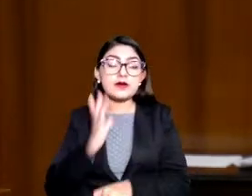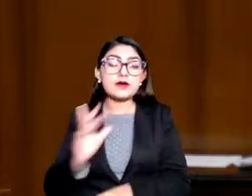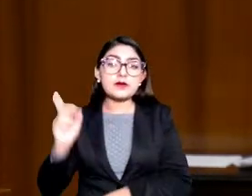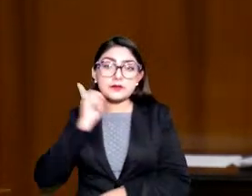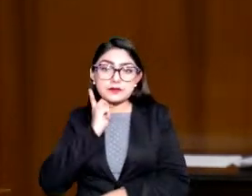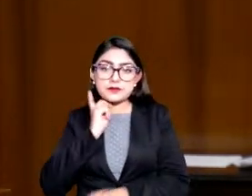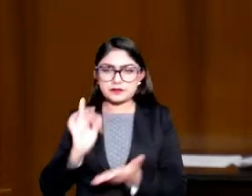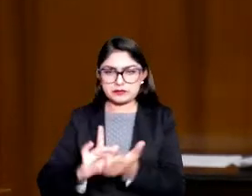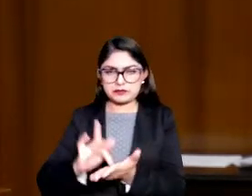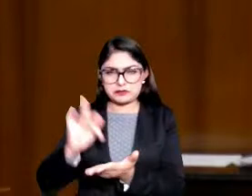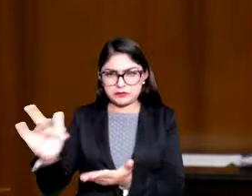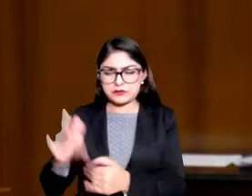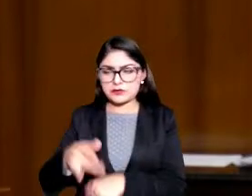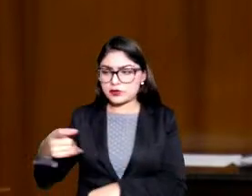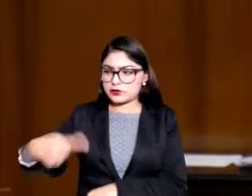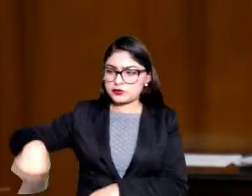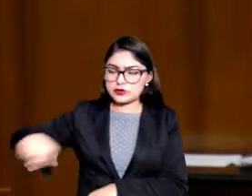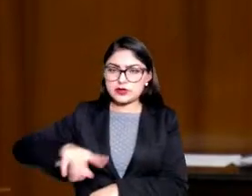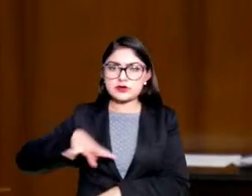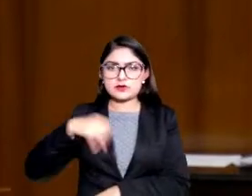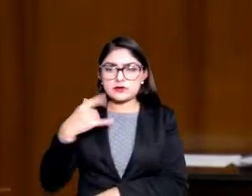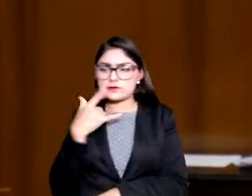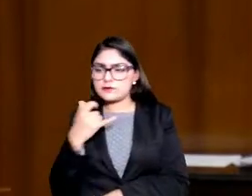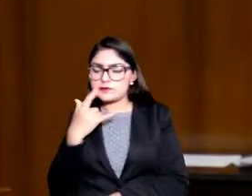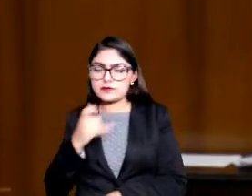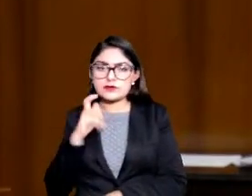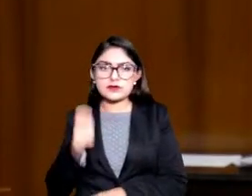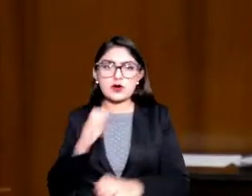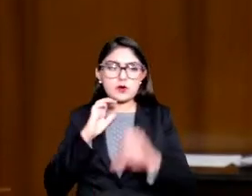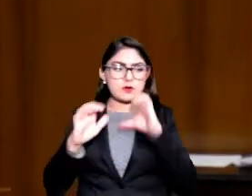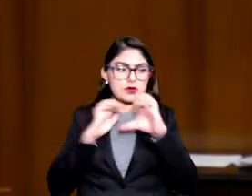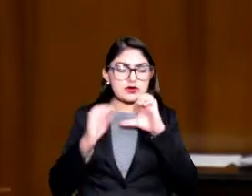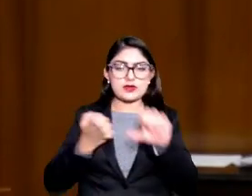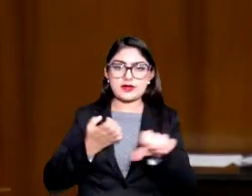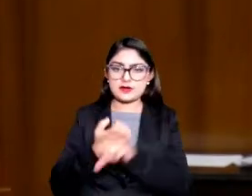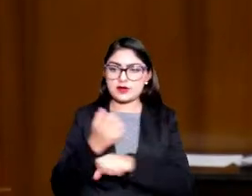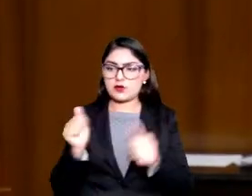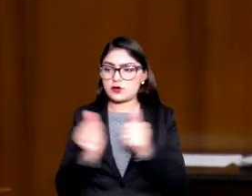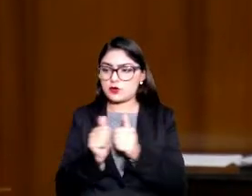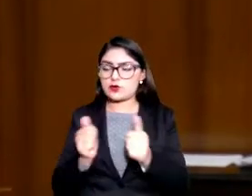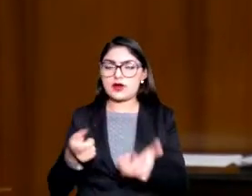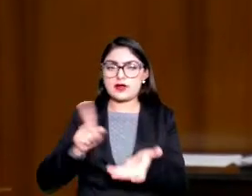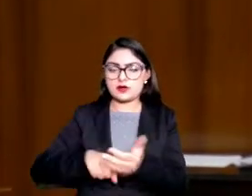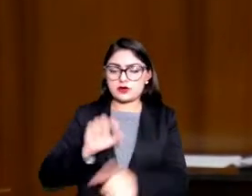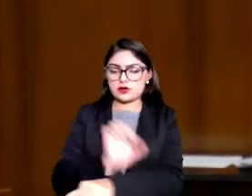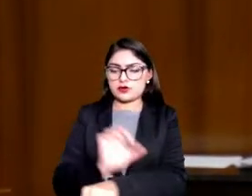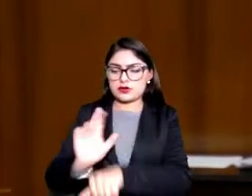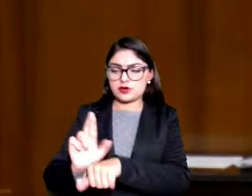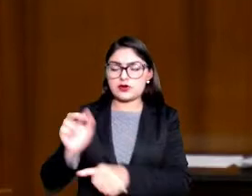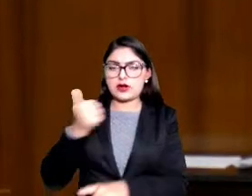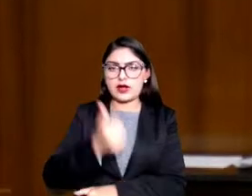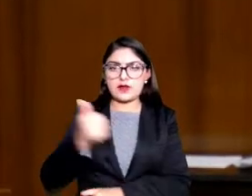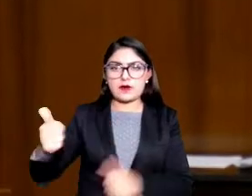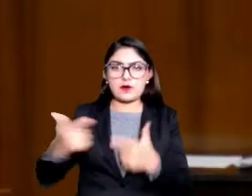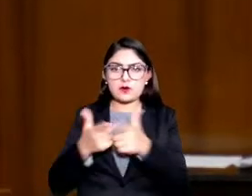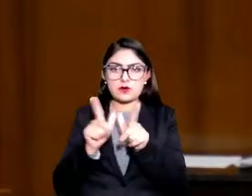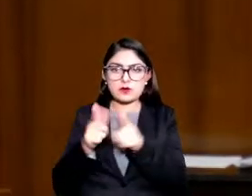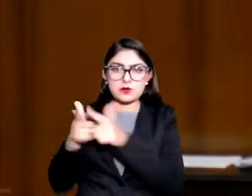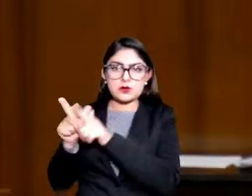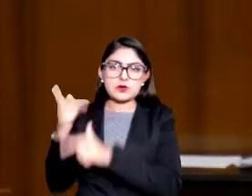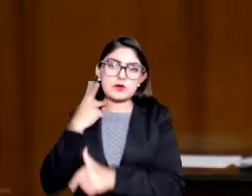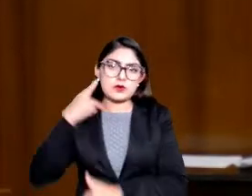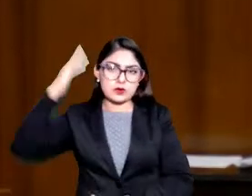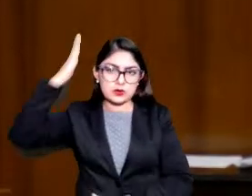mantener la cordialidad en la comunicación del Estado con los coordinadores parlamentarios de cada una de las fracciones, y la verdad, con